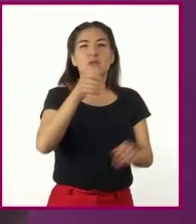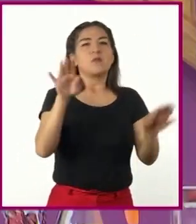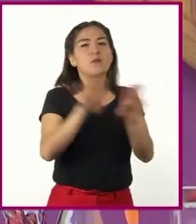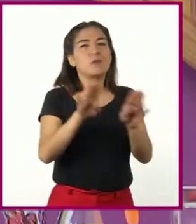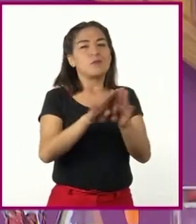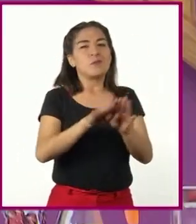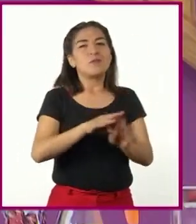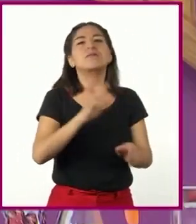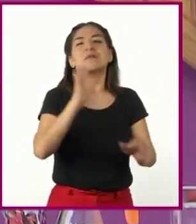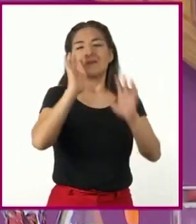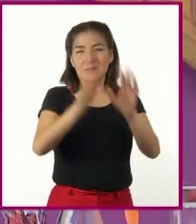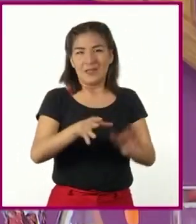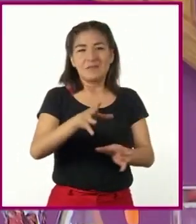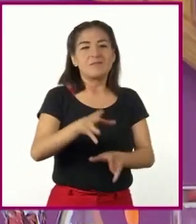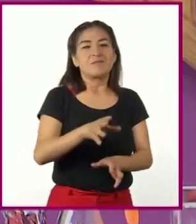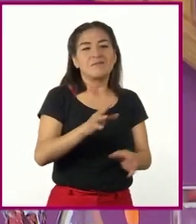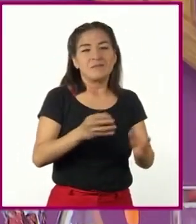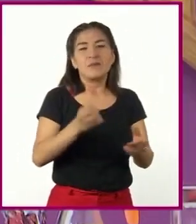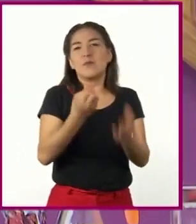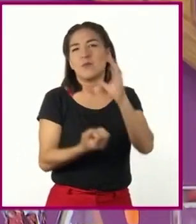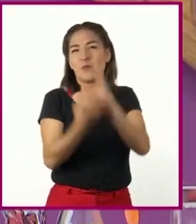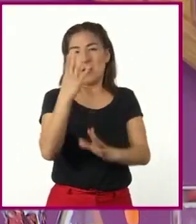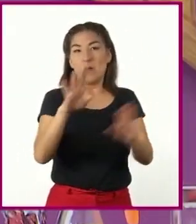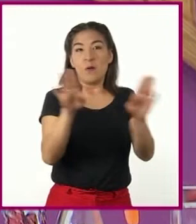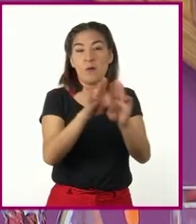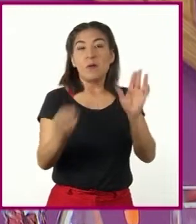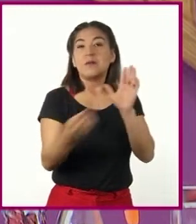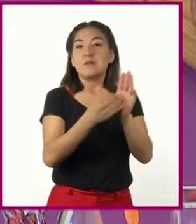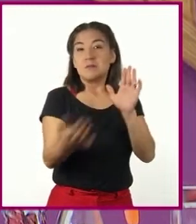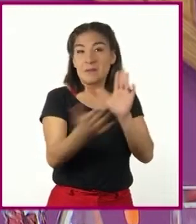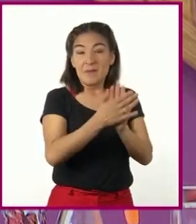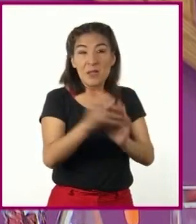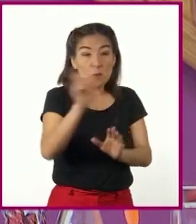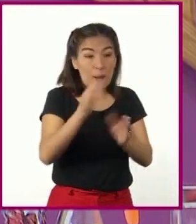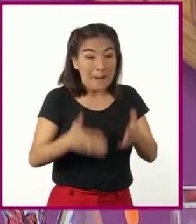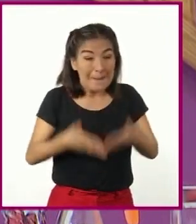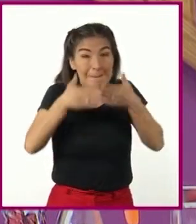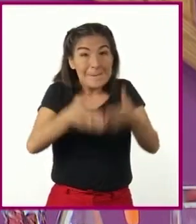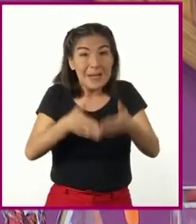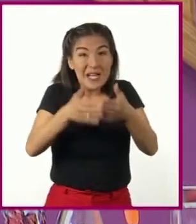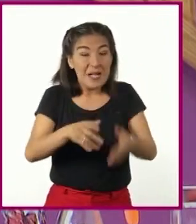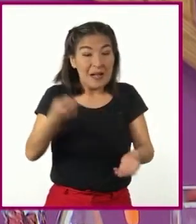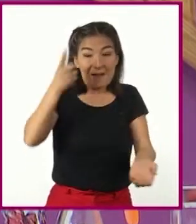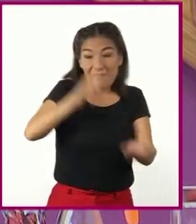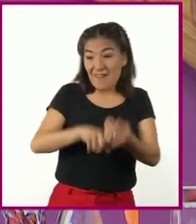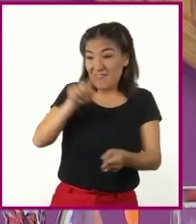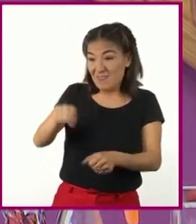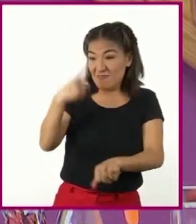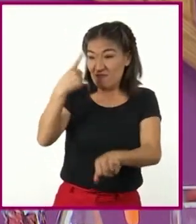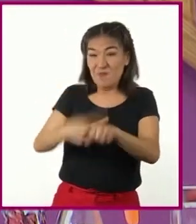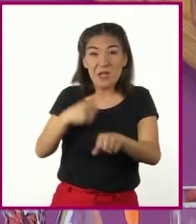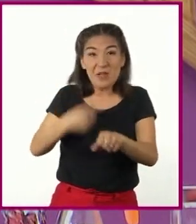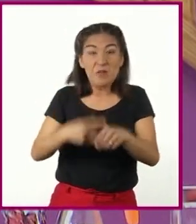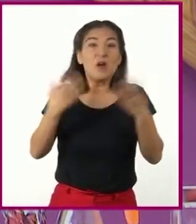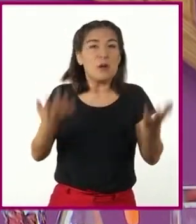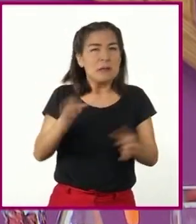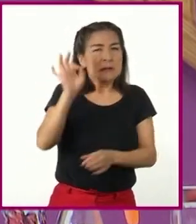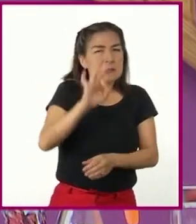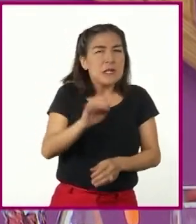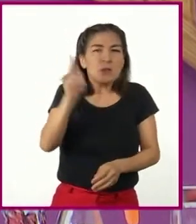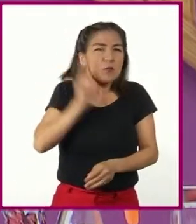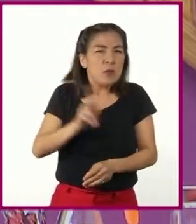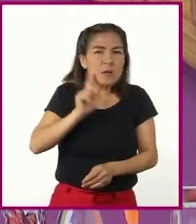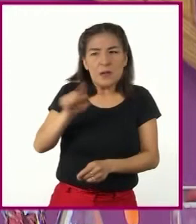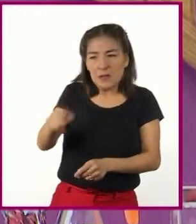adoptarlas. Se estableció que todo barco que llegase a su puerto con un enfermo o con una persona sospechosa